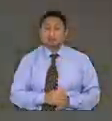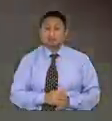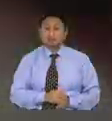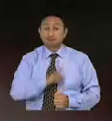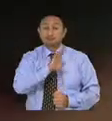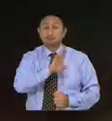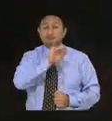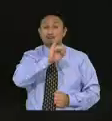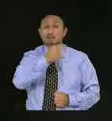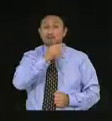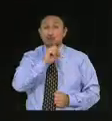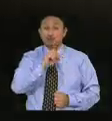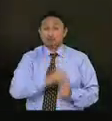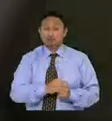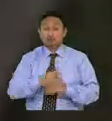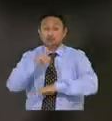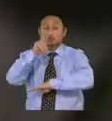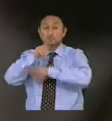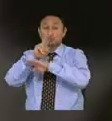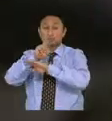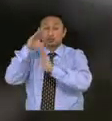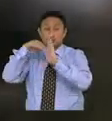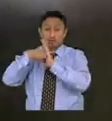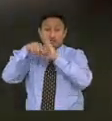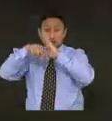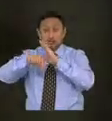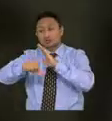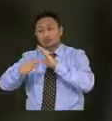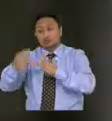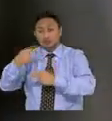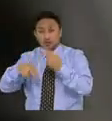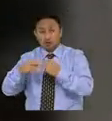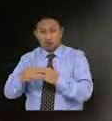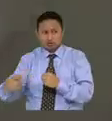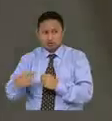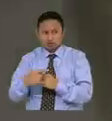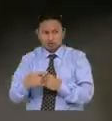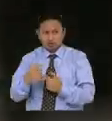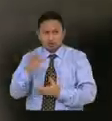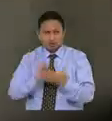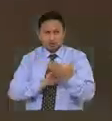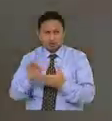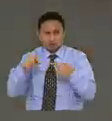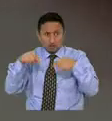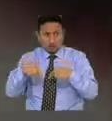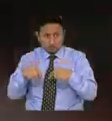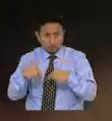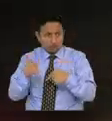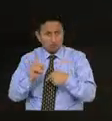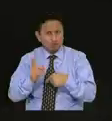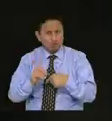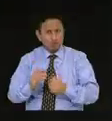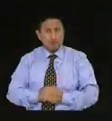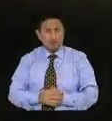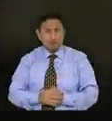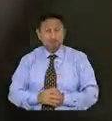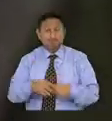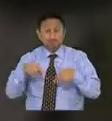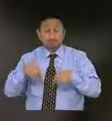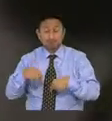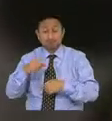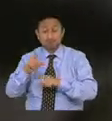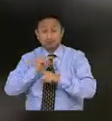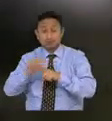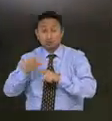Money, la superintendencia de bancos también se pronunció sobre otros negocios que no estarían autorizados para realizar operaciones financieras. Los mismos ofrecen